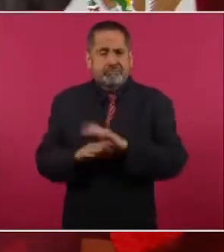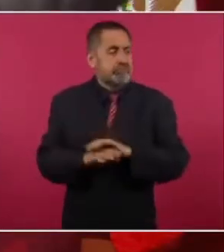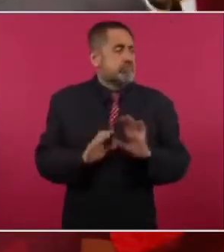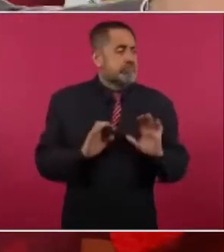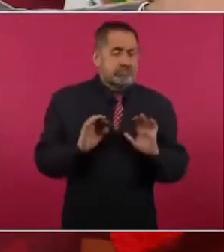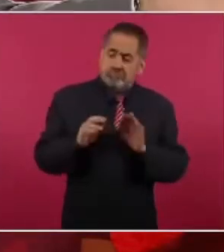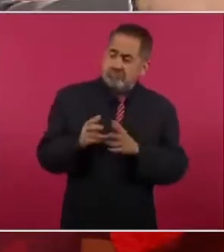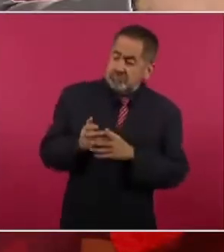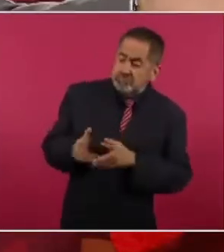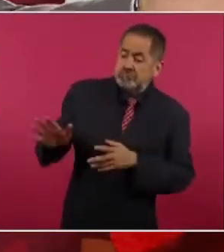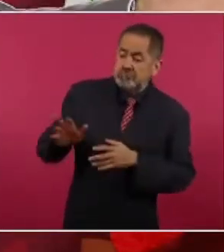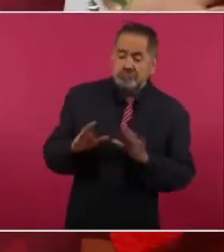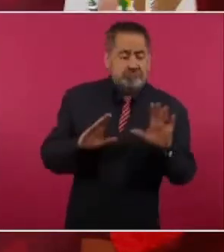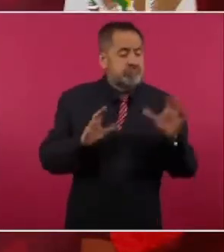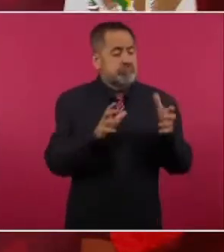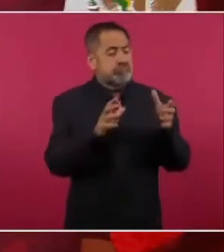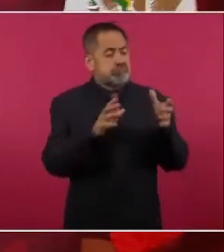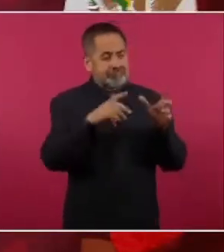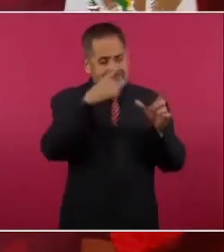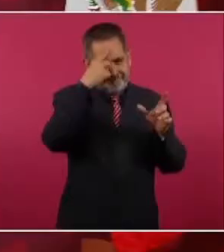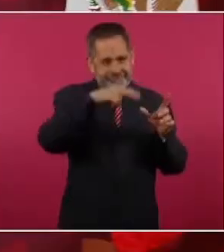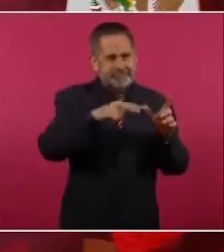México